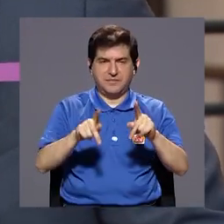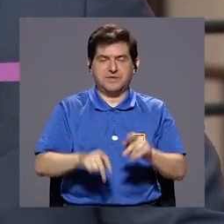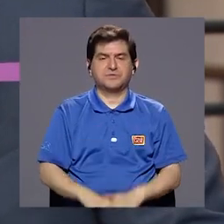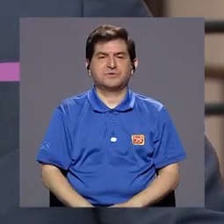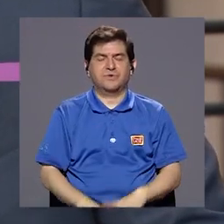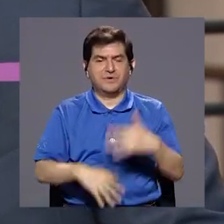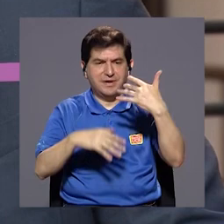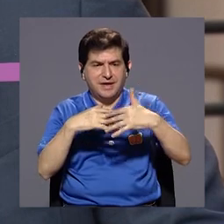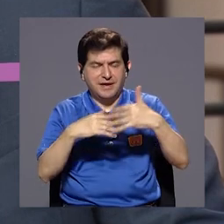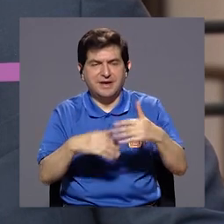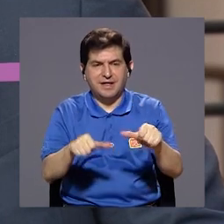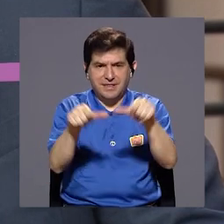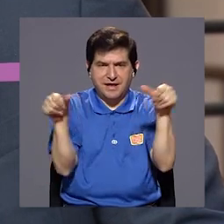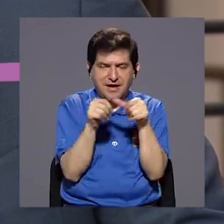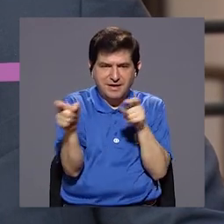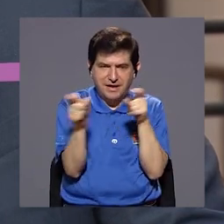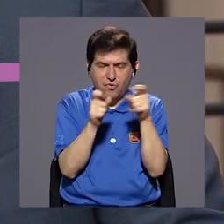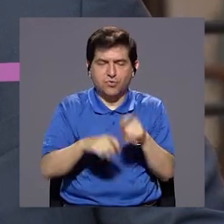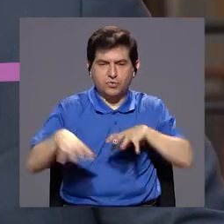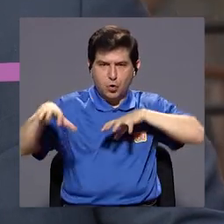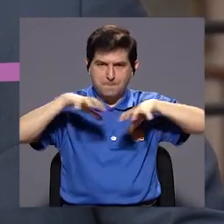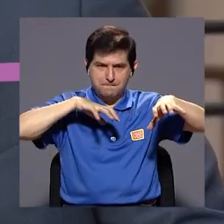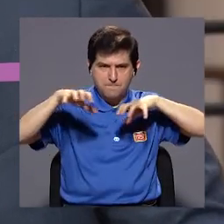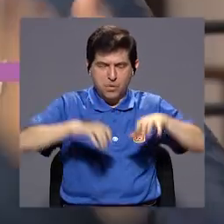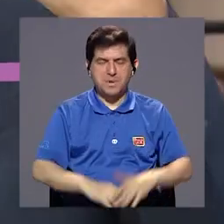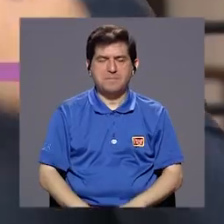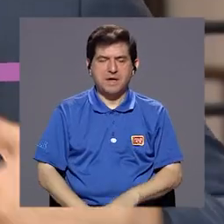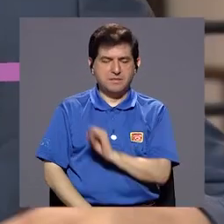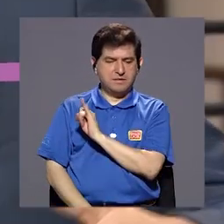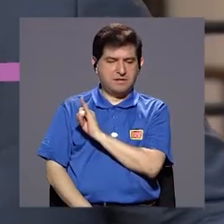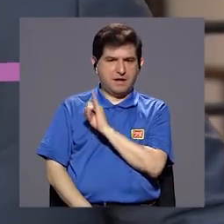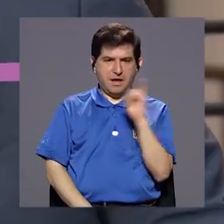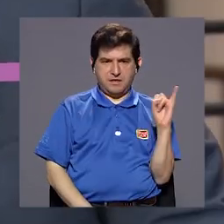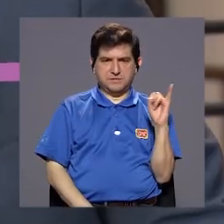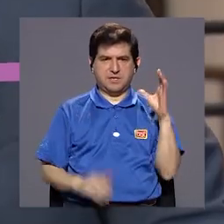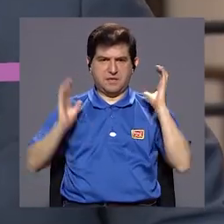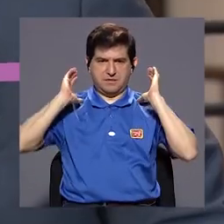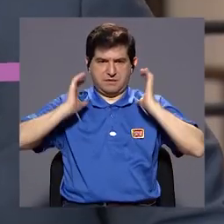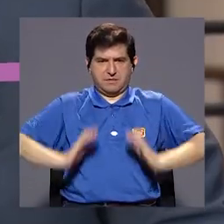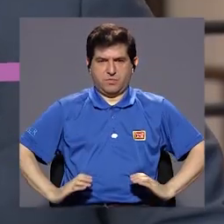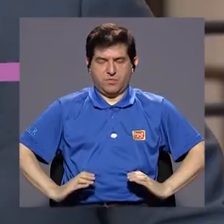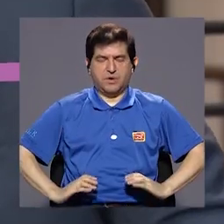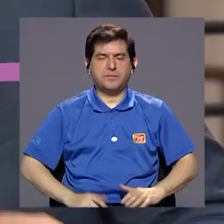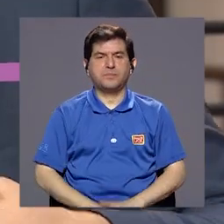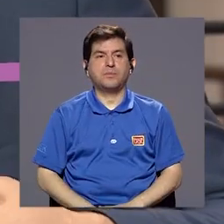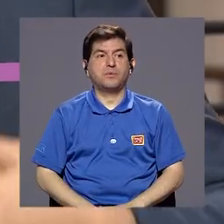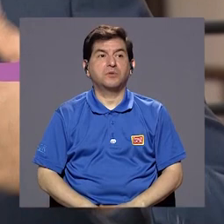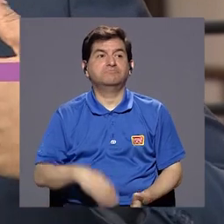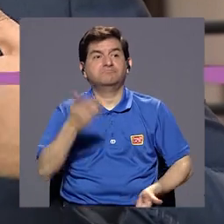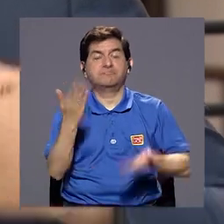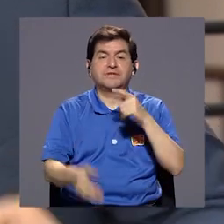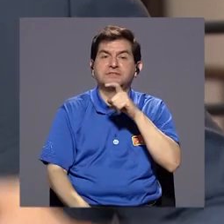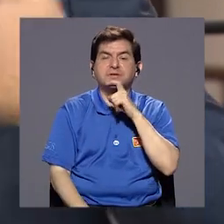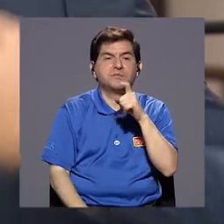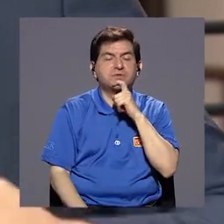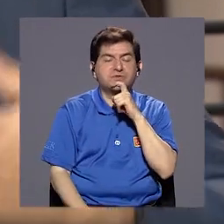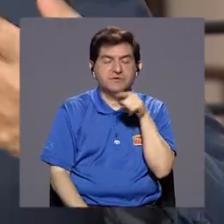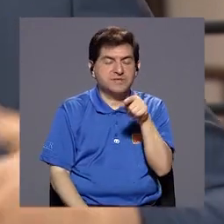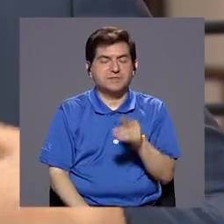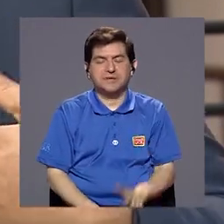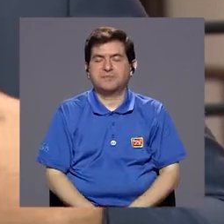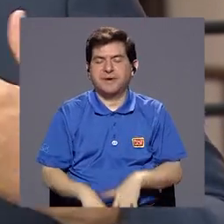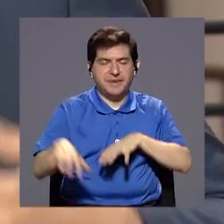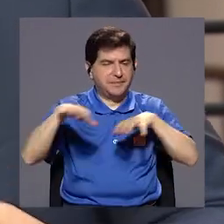que tuvo una lesión en el área que controla el movimiento del lado izquierdo del cuerpo, pues puede hacer que quede con dificultad para